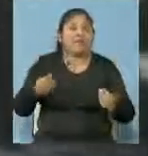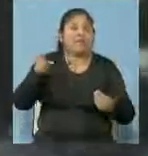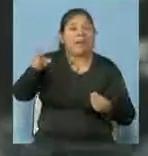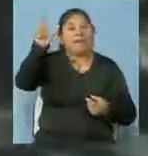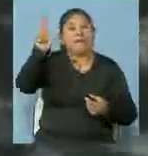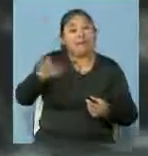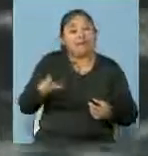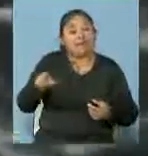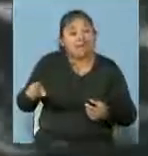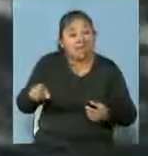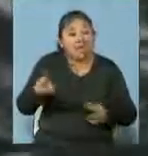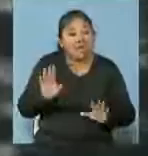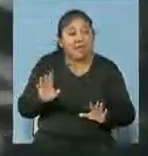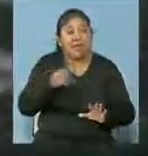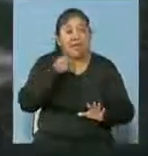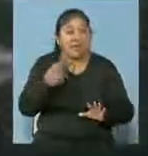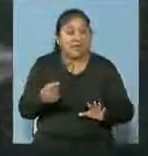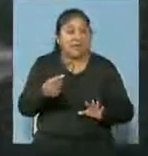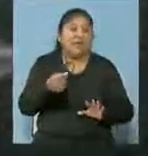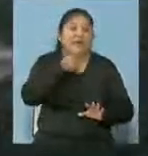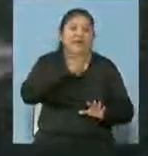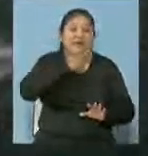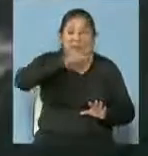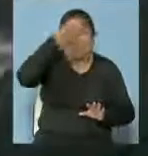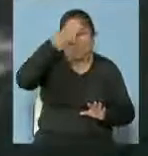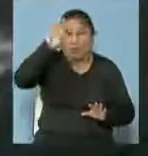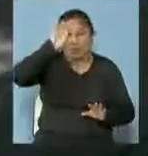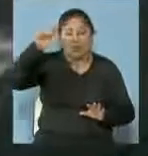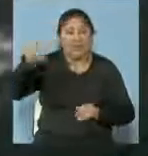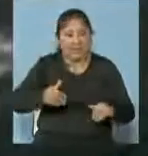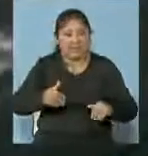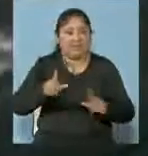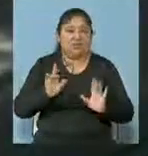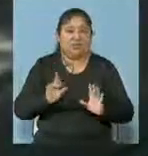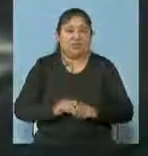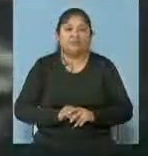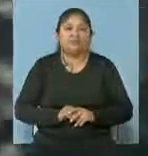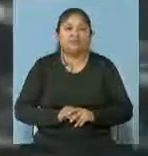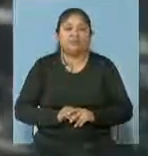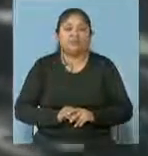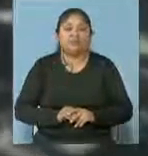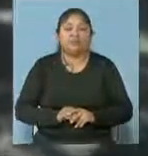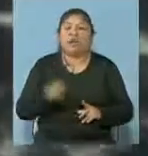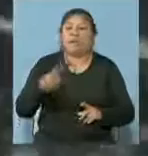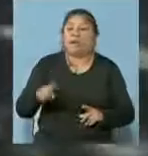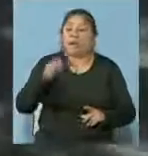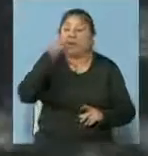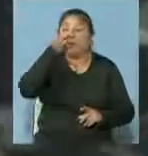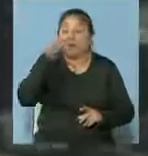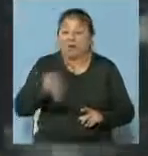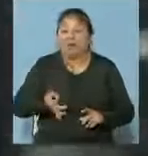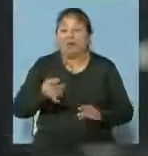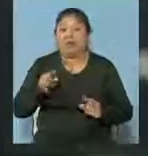de ebriedad, según esta extraoficialmente esta información última. Pero lo cierto es que esta